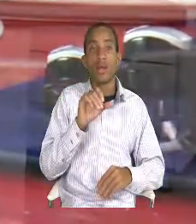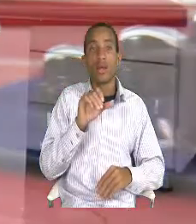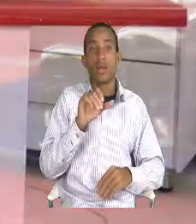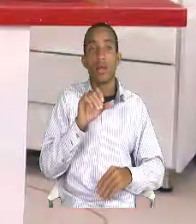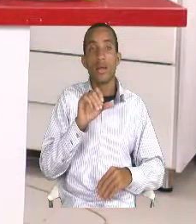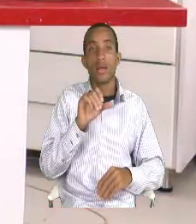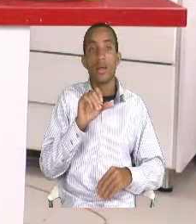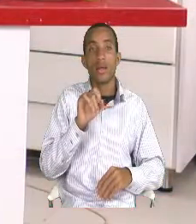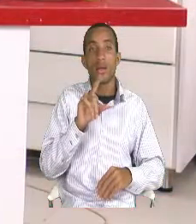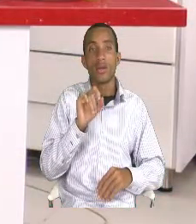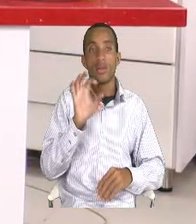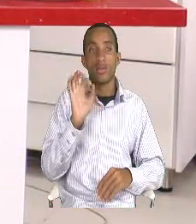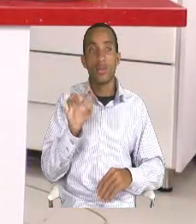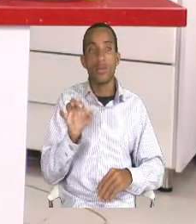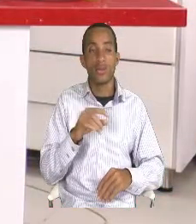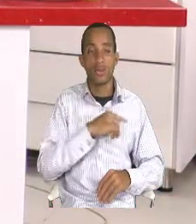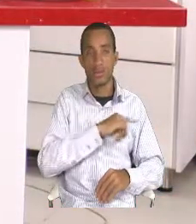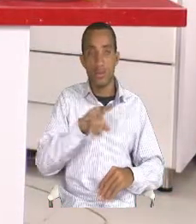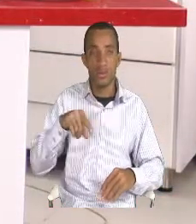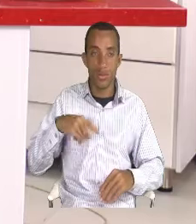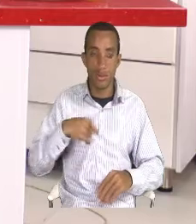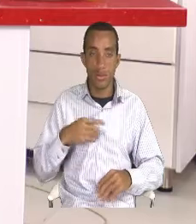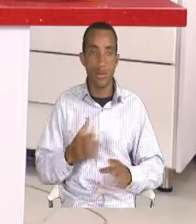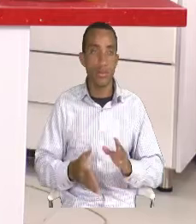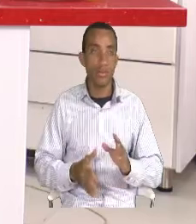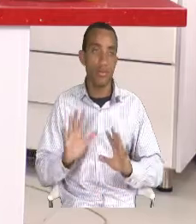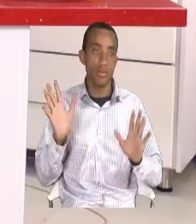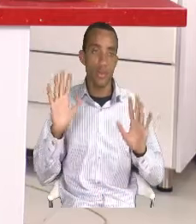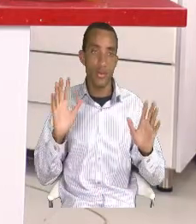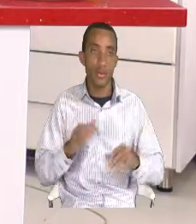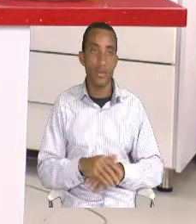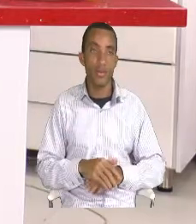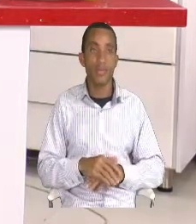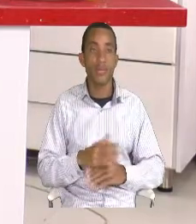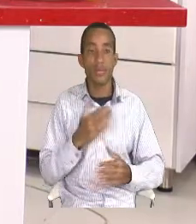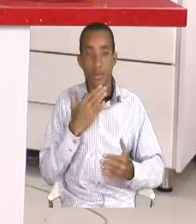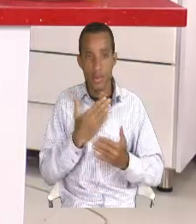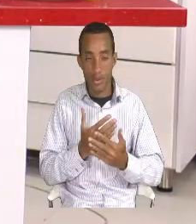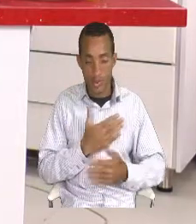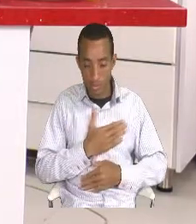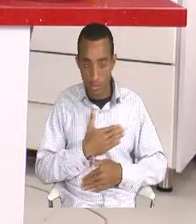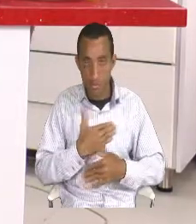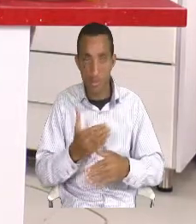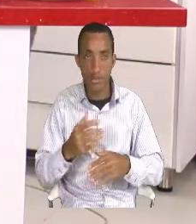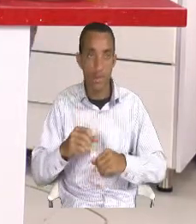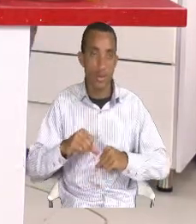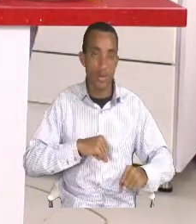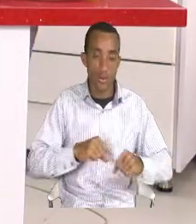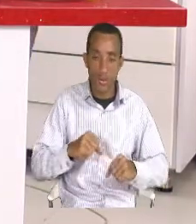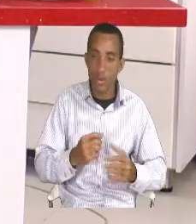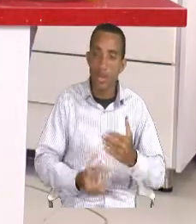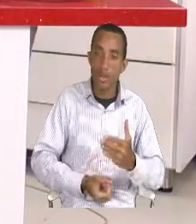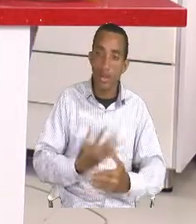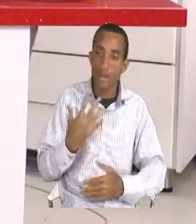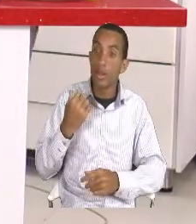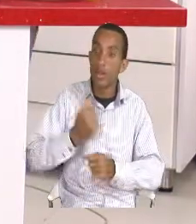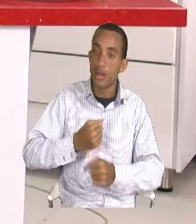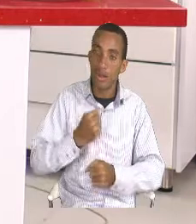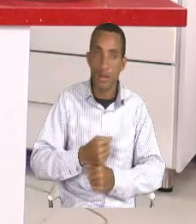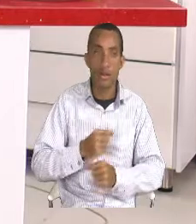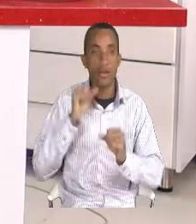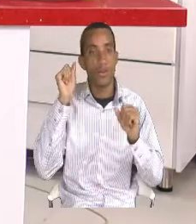caramba. Y nosotros nos vamos y nos acaba el tiempo. Felicitarte una vez más por la labor que cumples en nuestra ciudad, por generar empleo y hacerlo también por esa receta